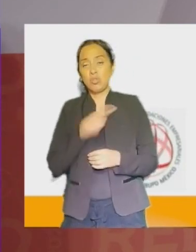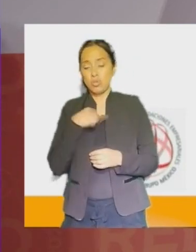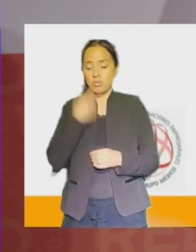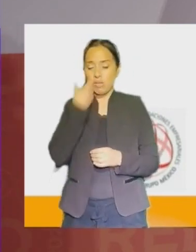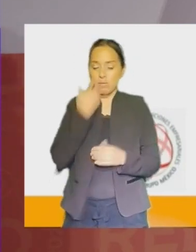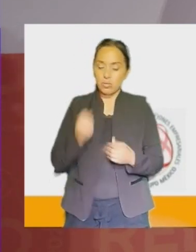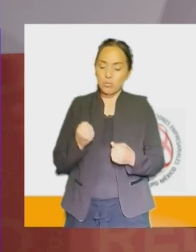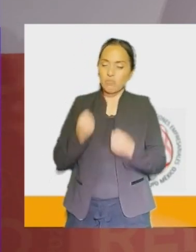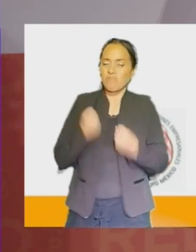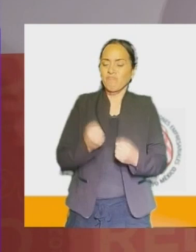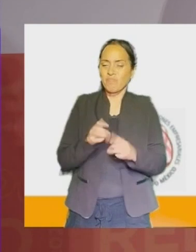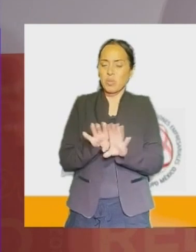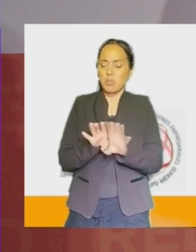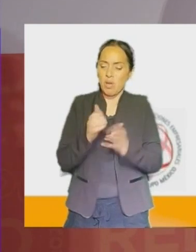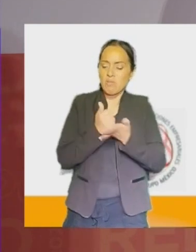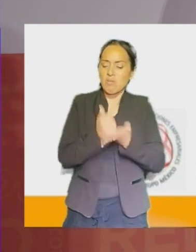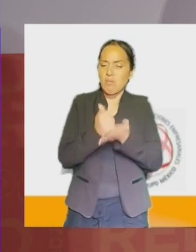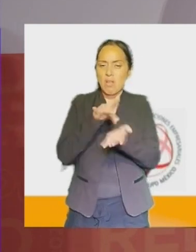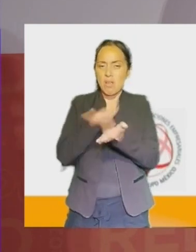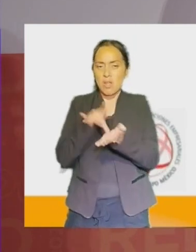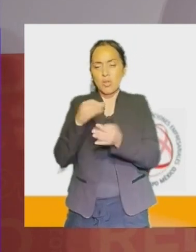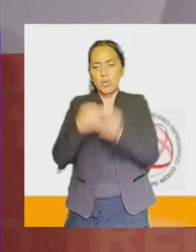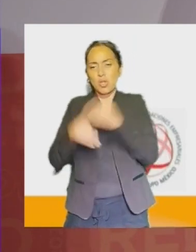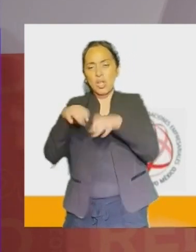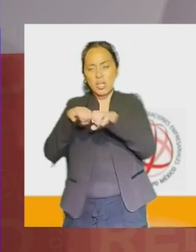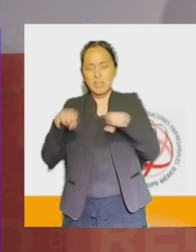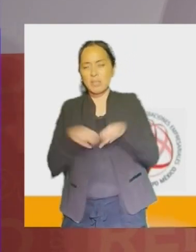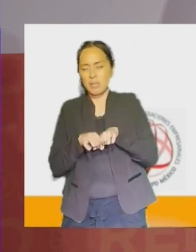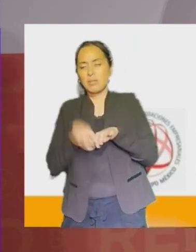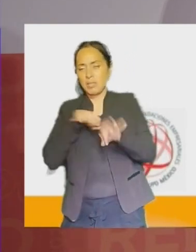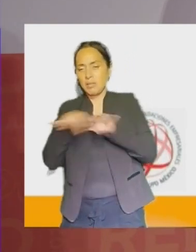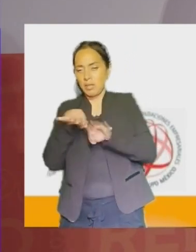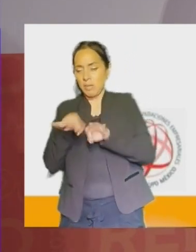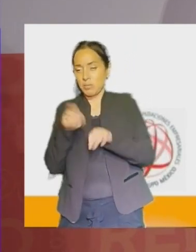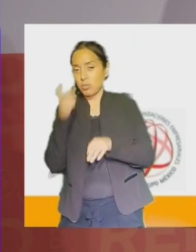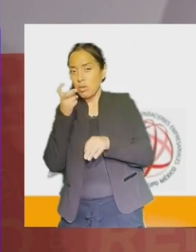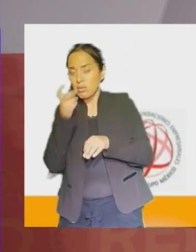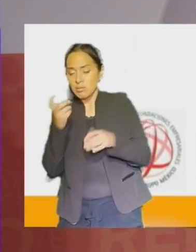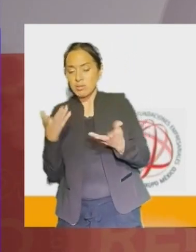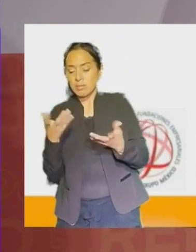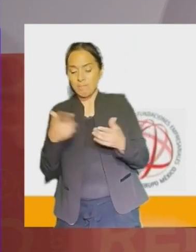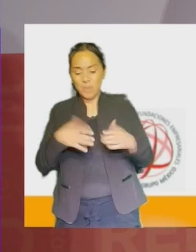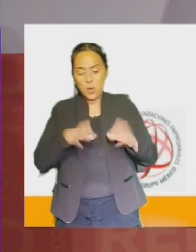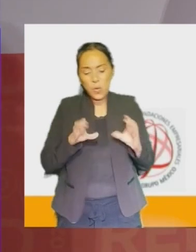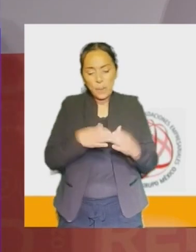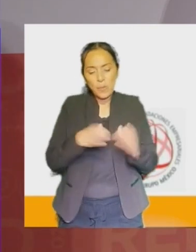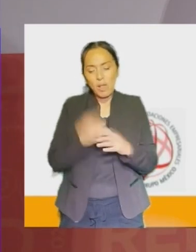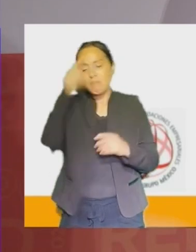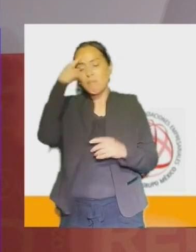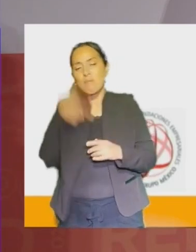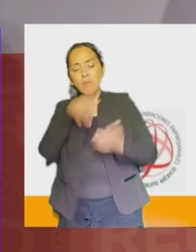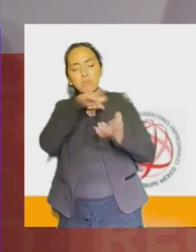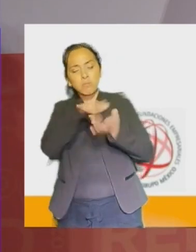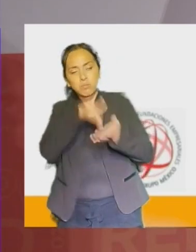fortalecer todos los equipos que trabajamos con estas personas para poder darles un acompañamiento